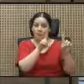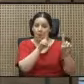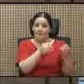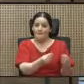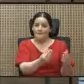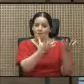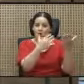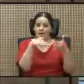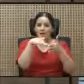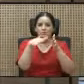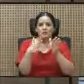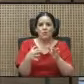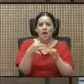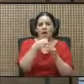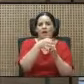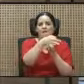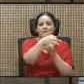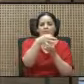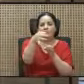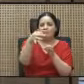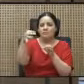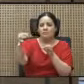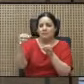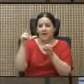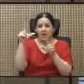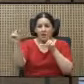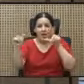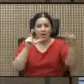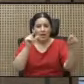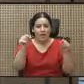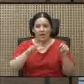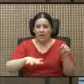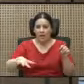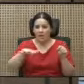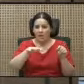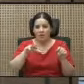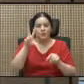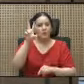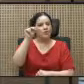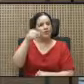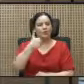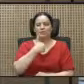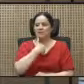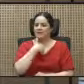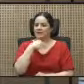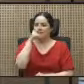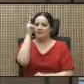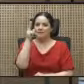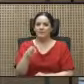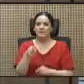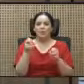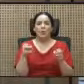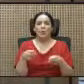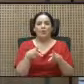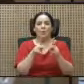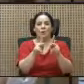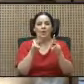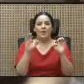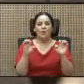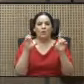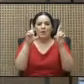las periferias y los de las zonas rurales no tienen las mismas oportunidades de educación que